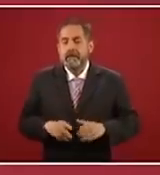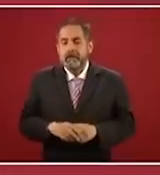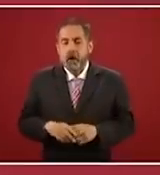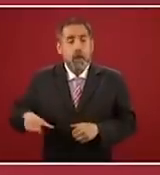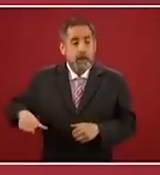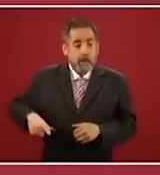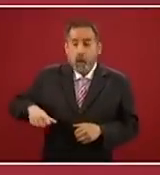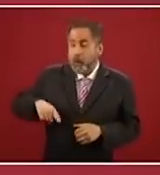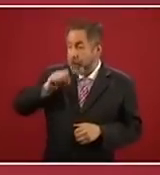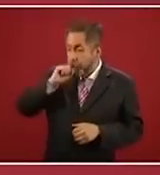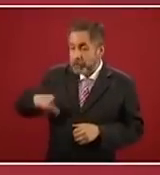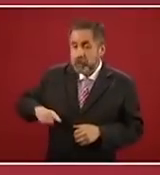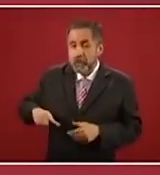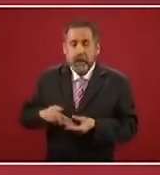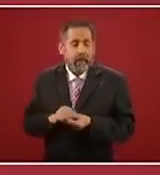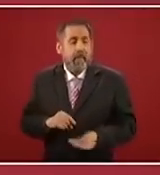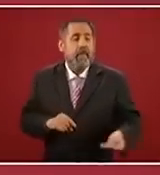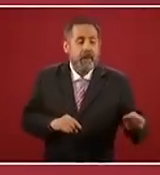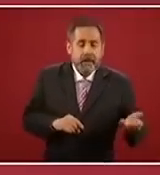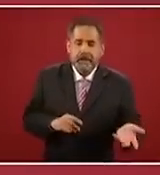del gobierno,